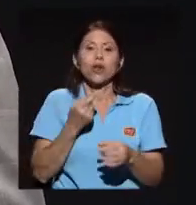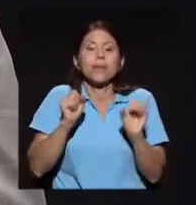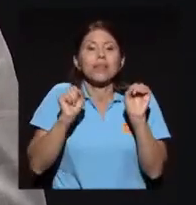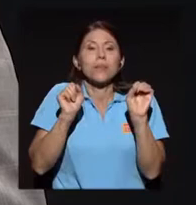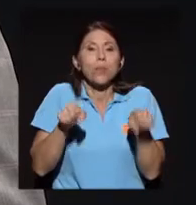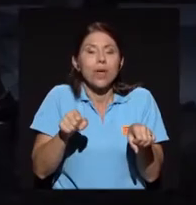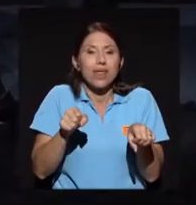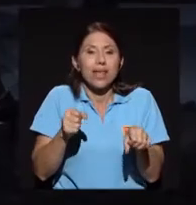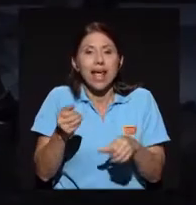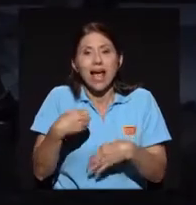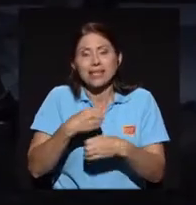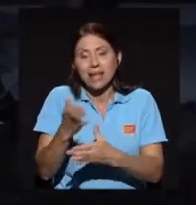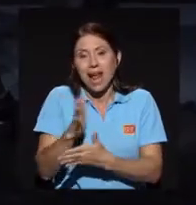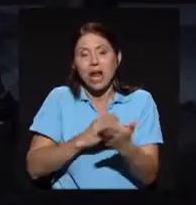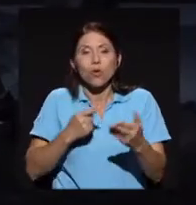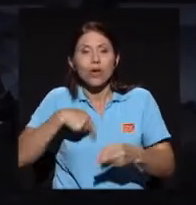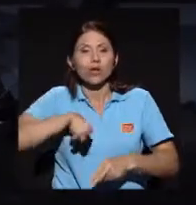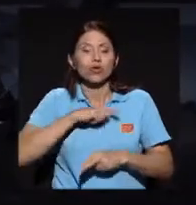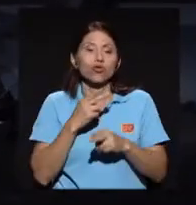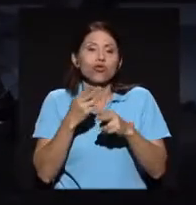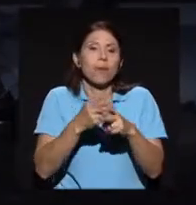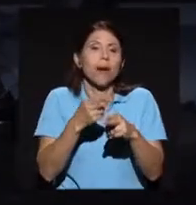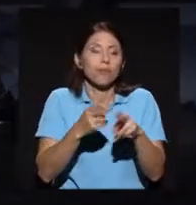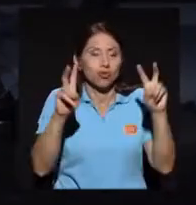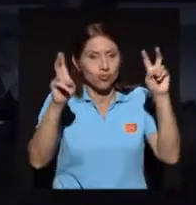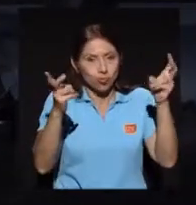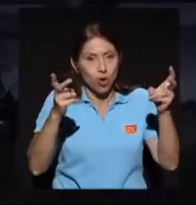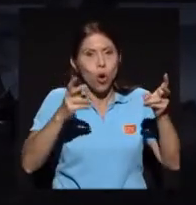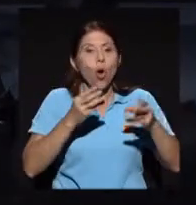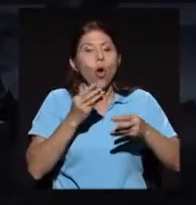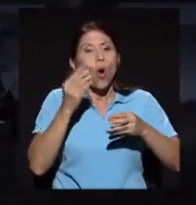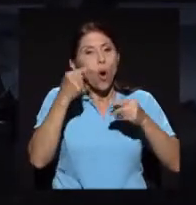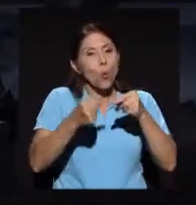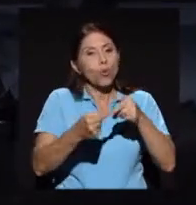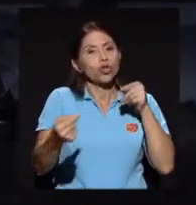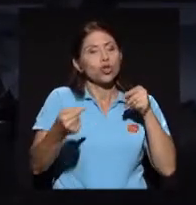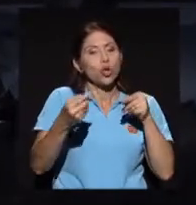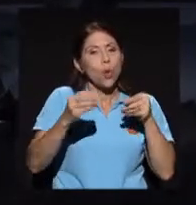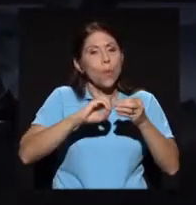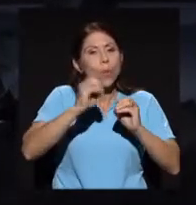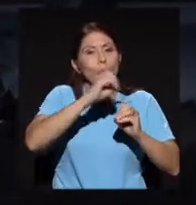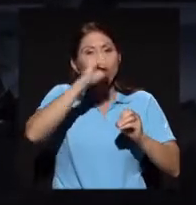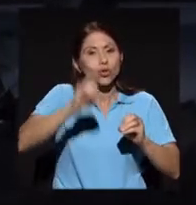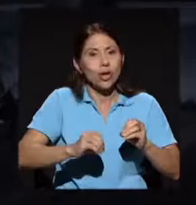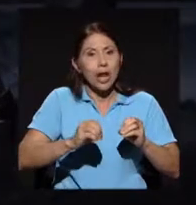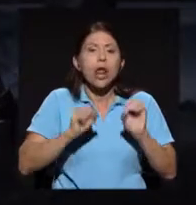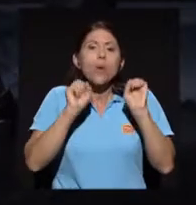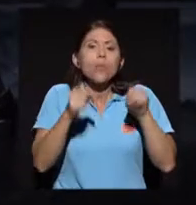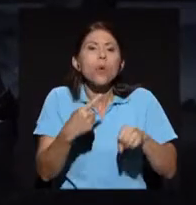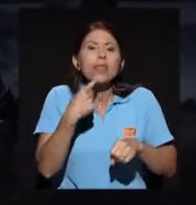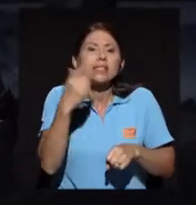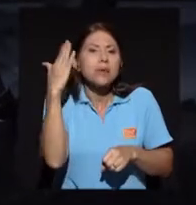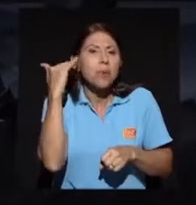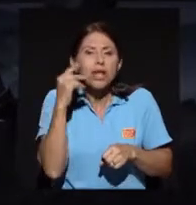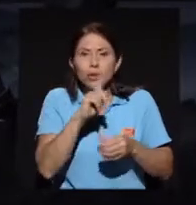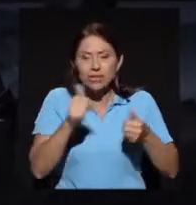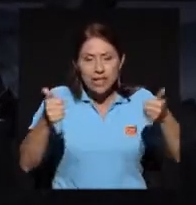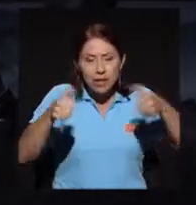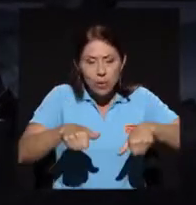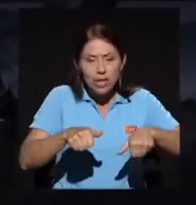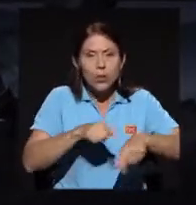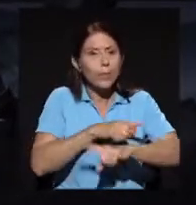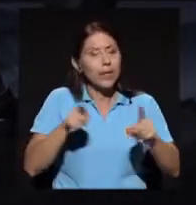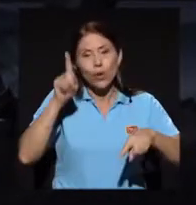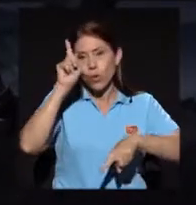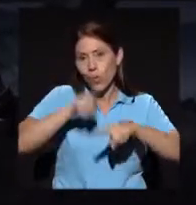proporcional o sea pueden decir su desacuerdo pueden expresar por qué pero no pueden hacer filibusterismo no pueden hacer algo